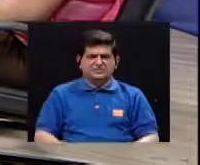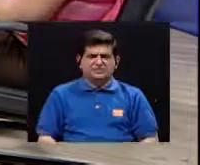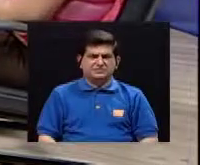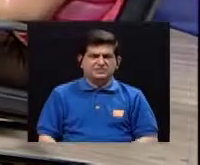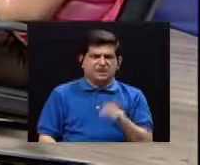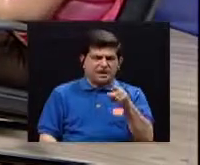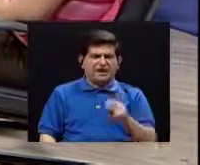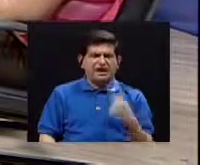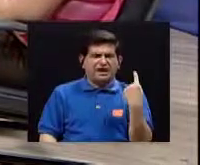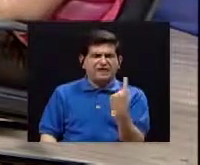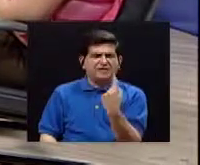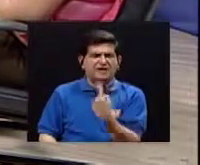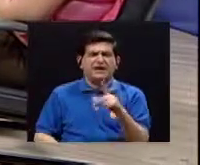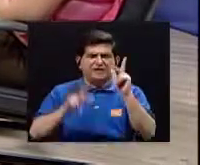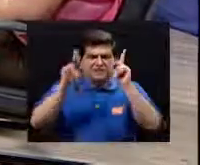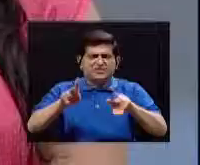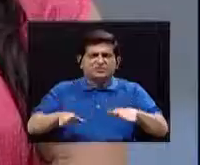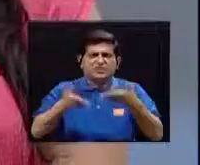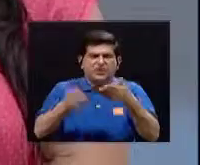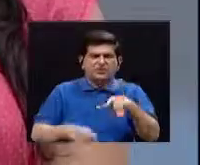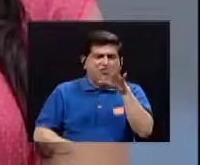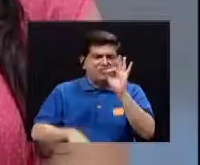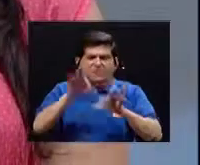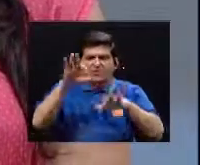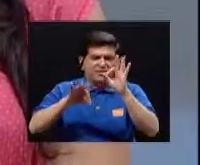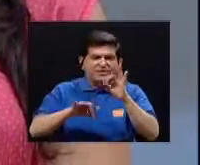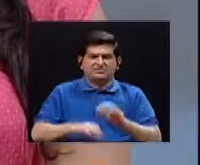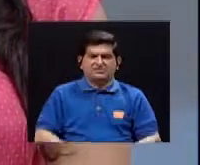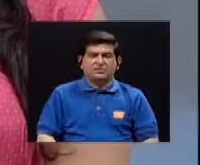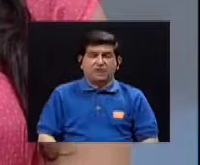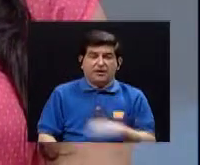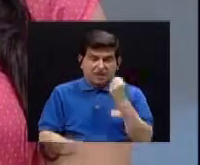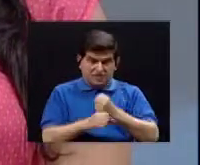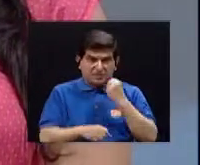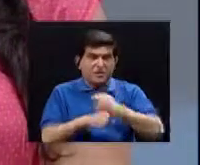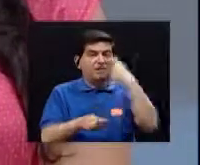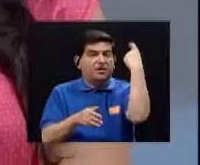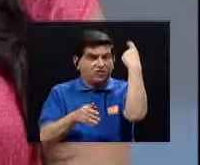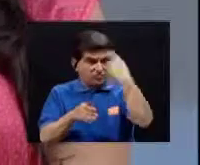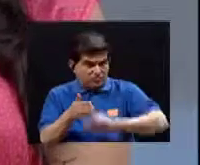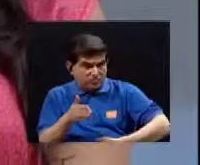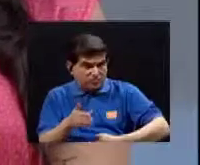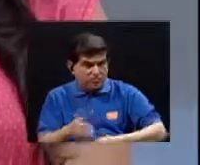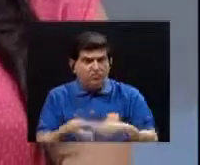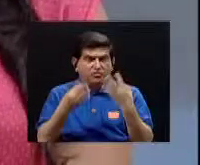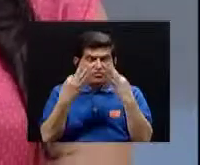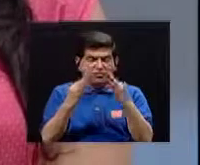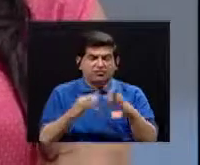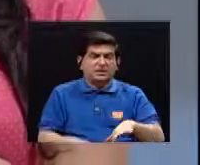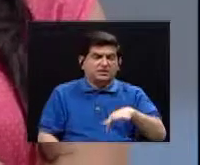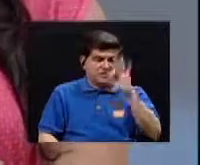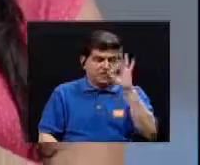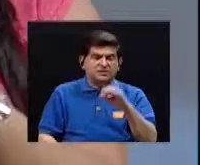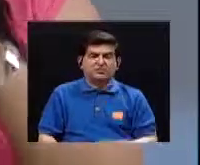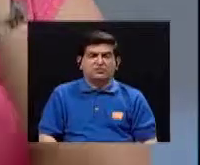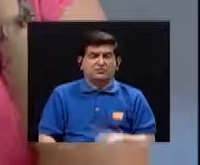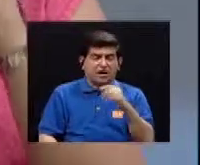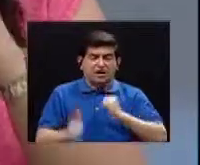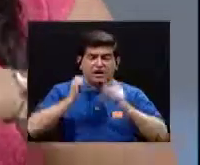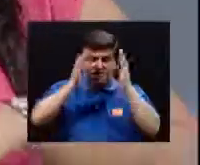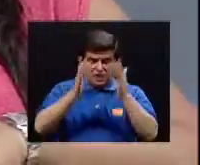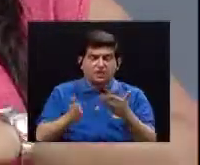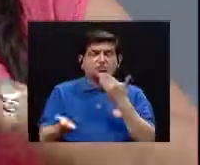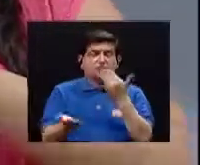contarnos cómo fue que se fue llegando cada uno de ellos a hacer el casting porque me imagino que fue una labor ardua de tratar de conseguir en